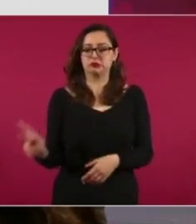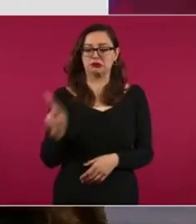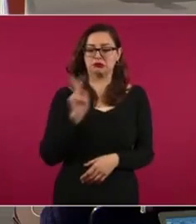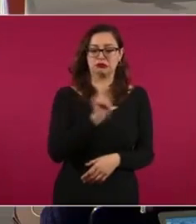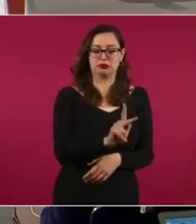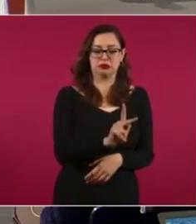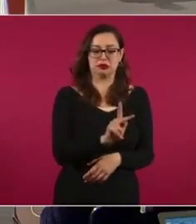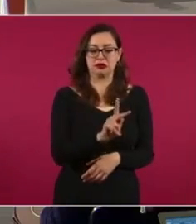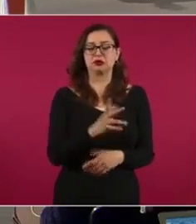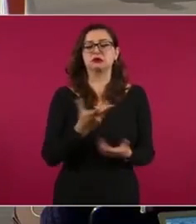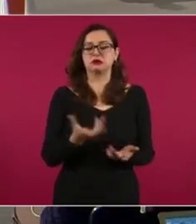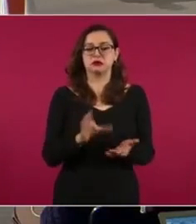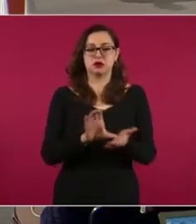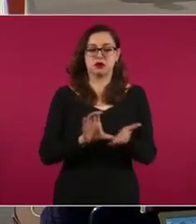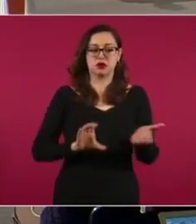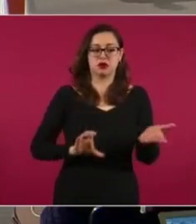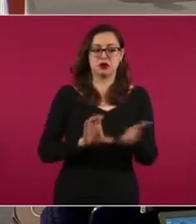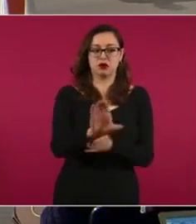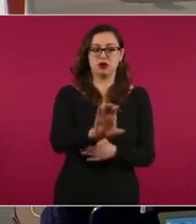Pero ellos,